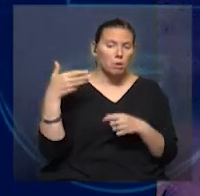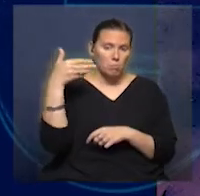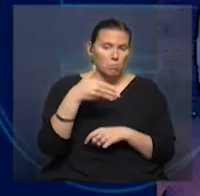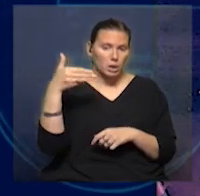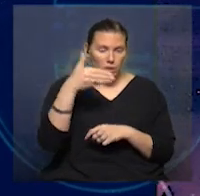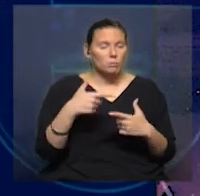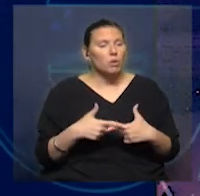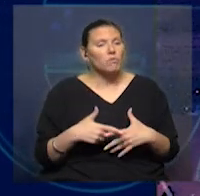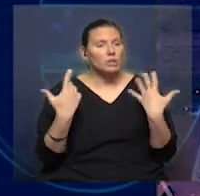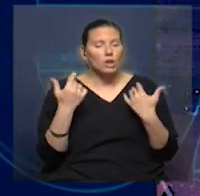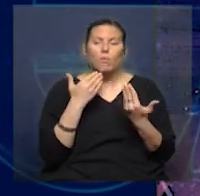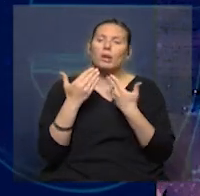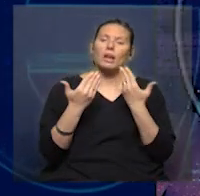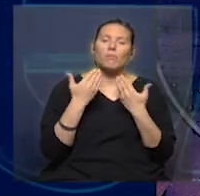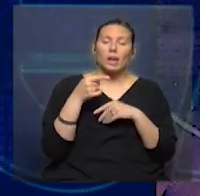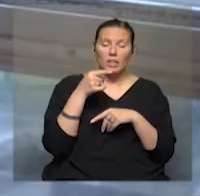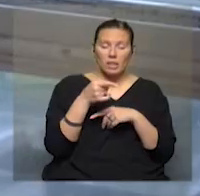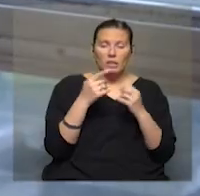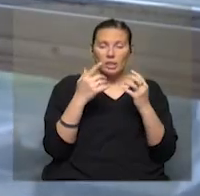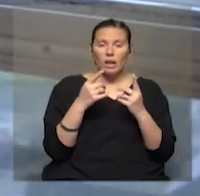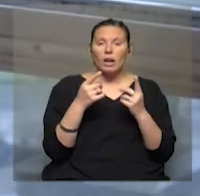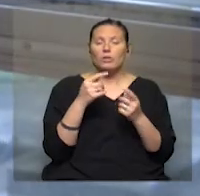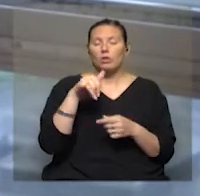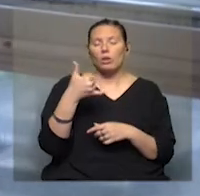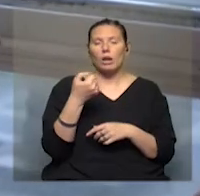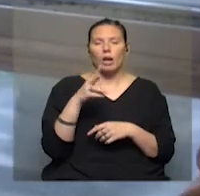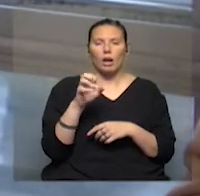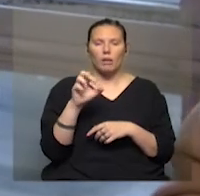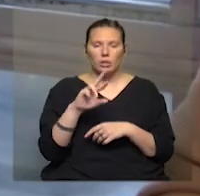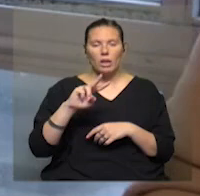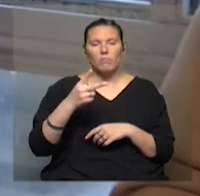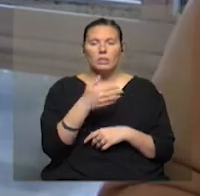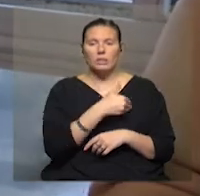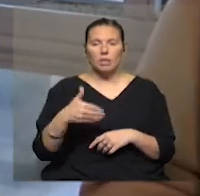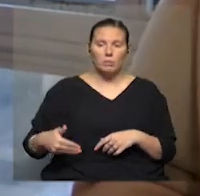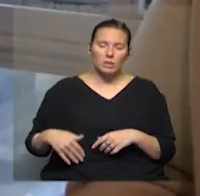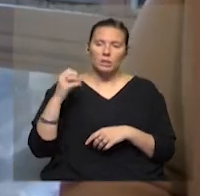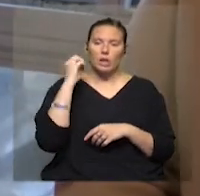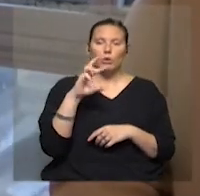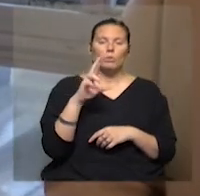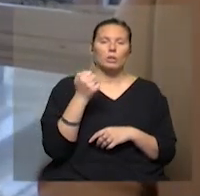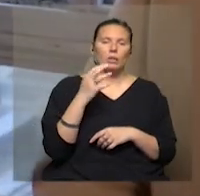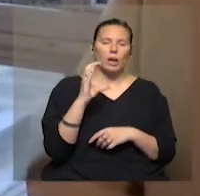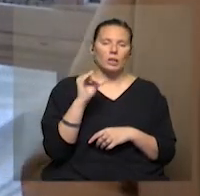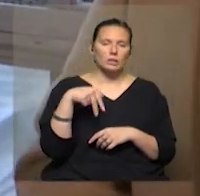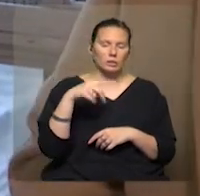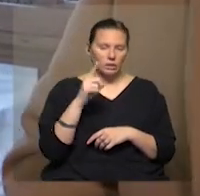de este festejo. Y para hablar de ello, estoy con Javier Cabo, que es vicepresidente del Club Racing, que obviamente